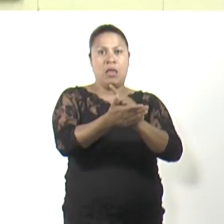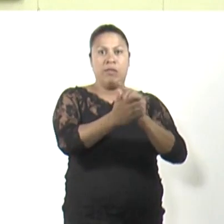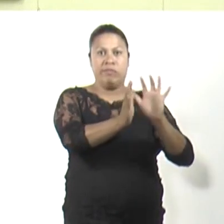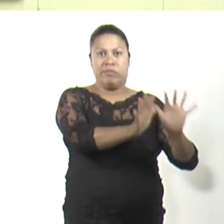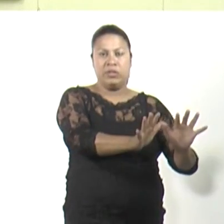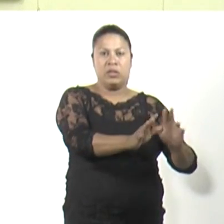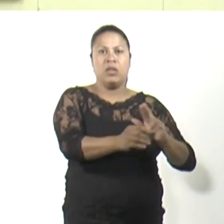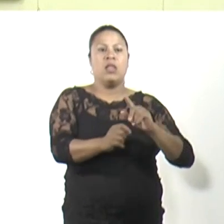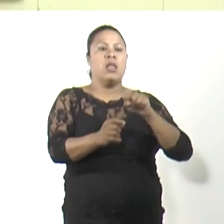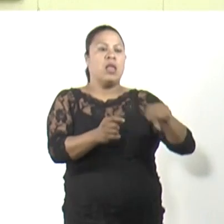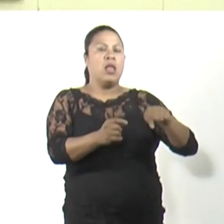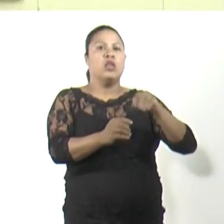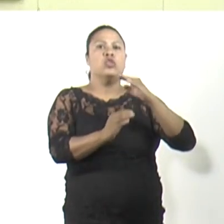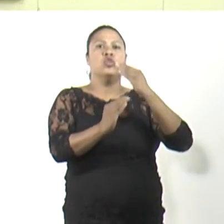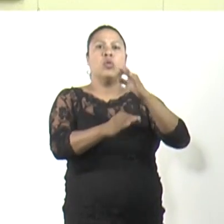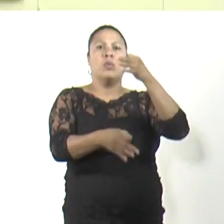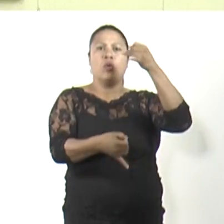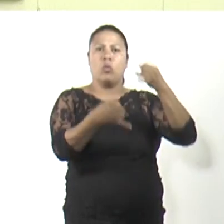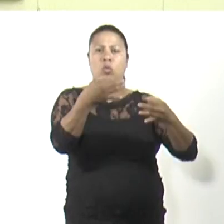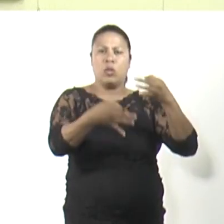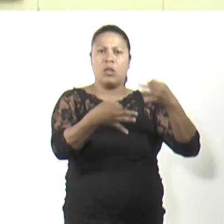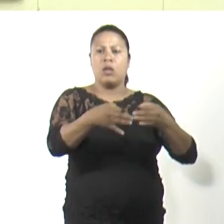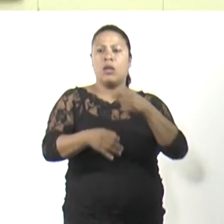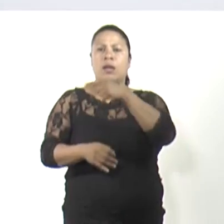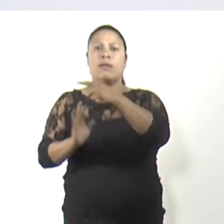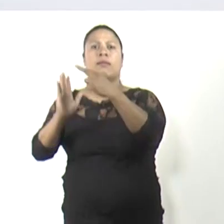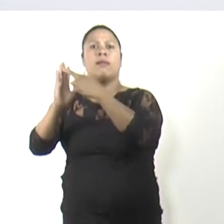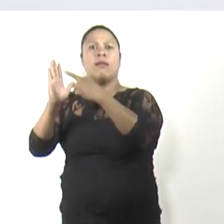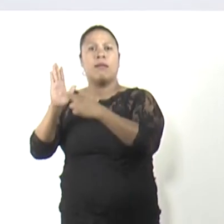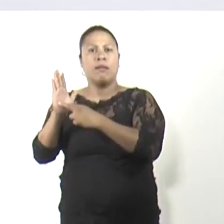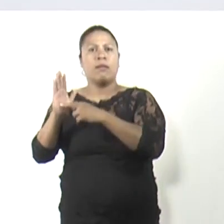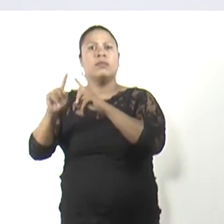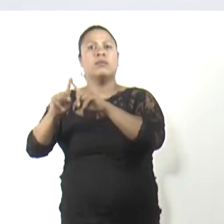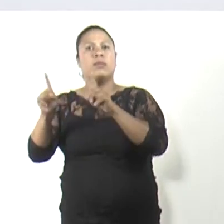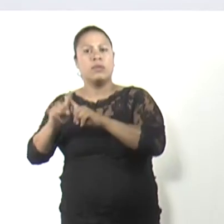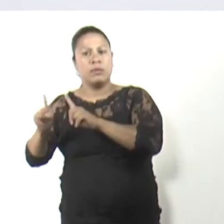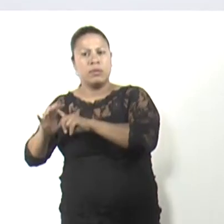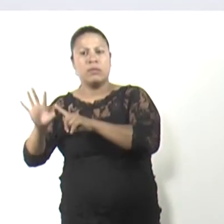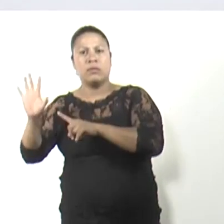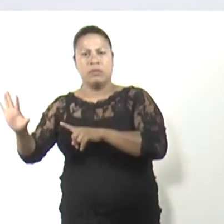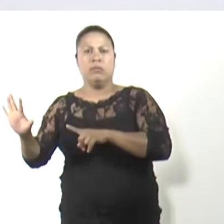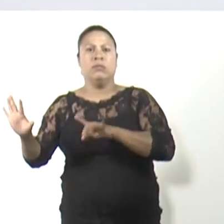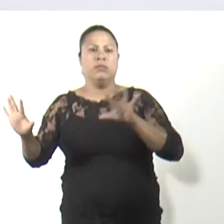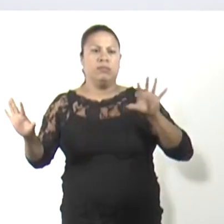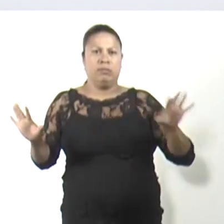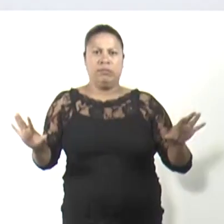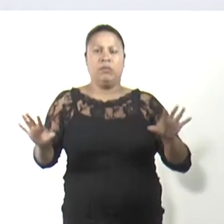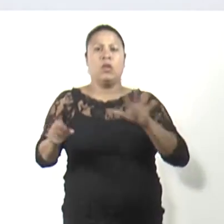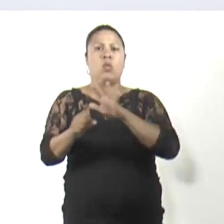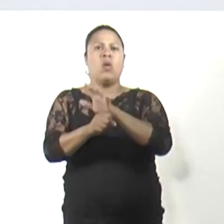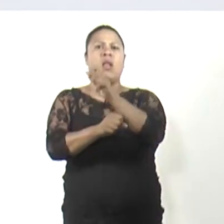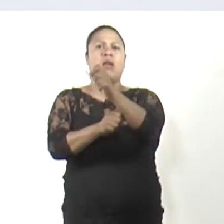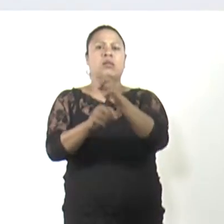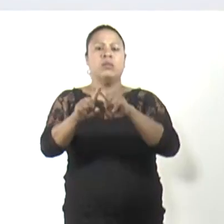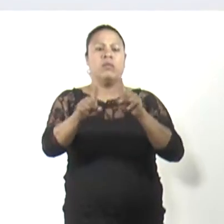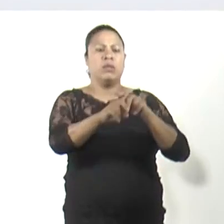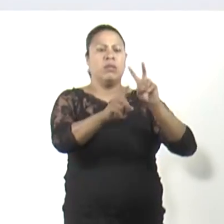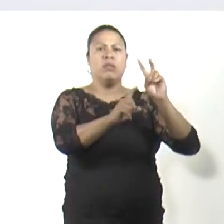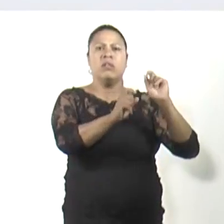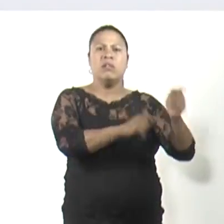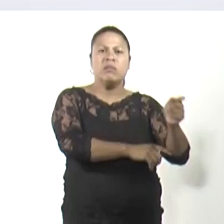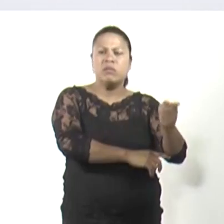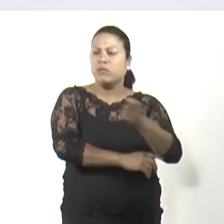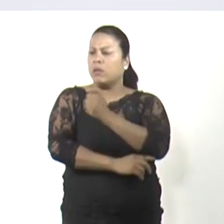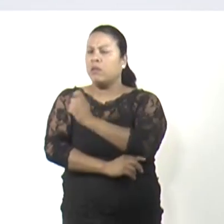norma jurídica, reglas, preceptos, reglamento. ¿Cuál es el significado de cada uno de